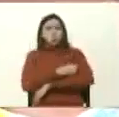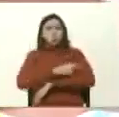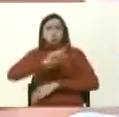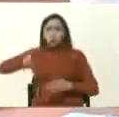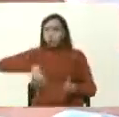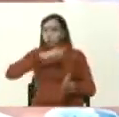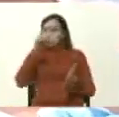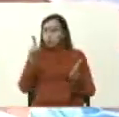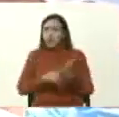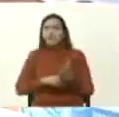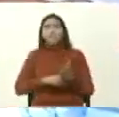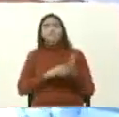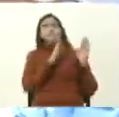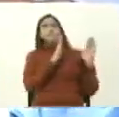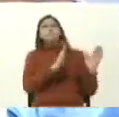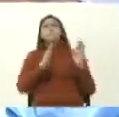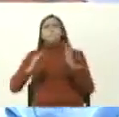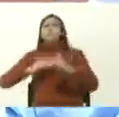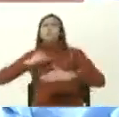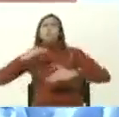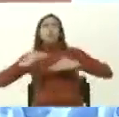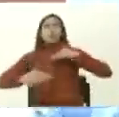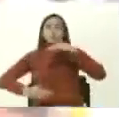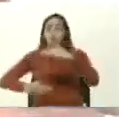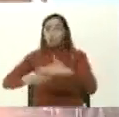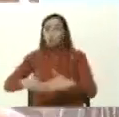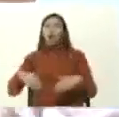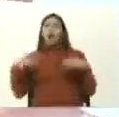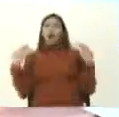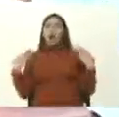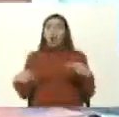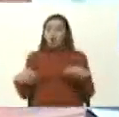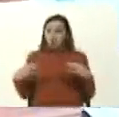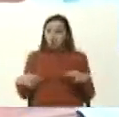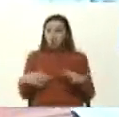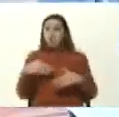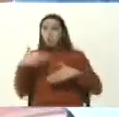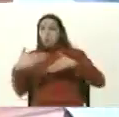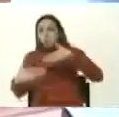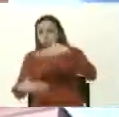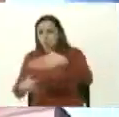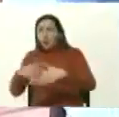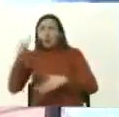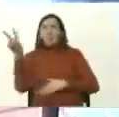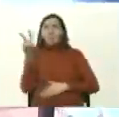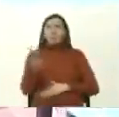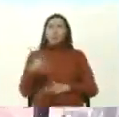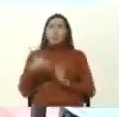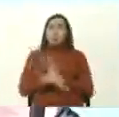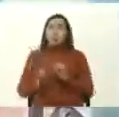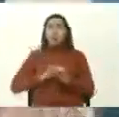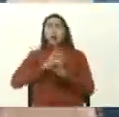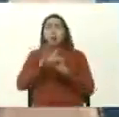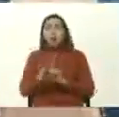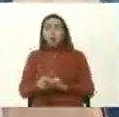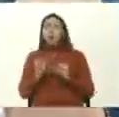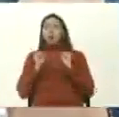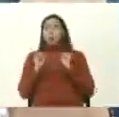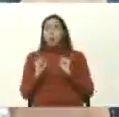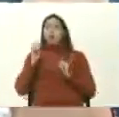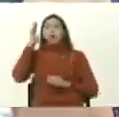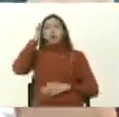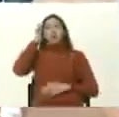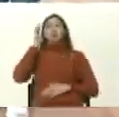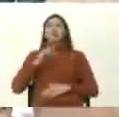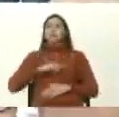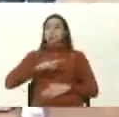irnos incorporando paulatinamente a la normalidad de nuestro país frente a esta pandemia terrible. Pero bueno, ya aquí